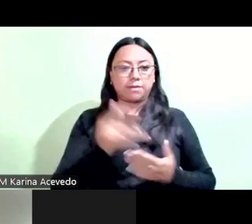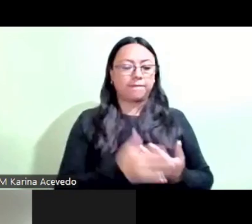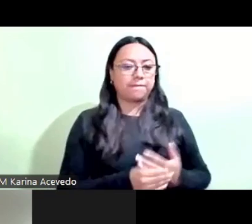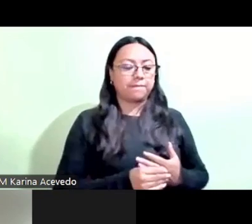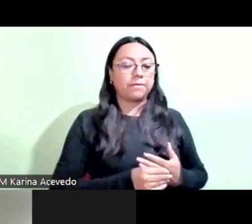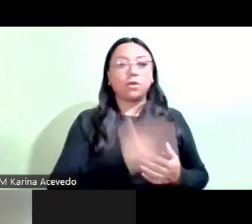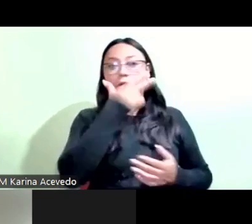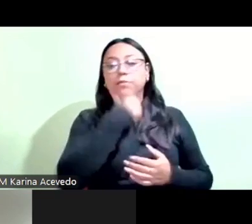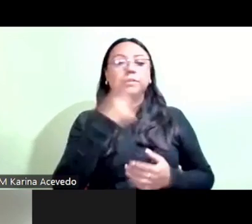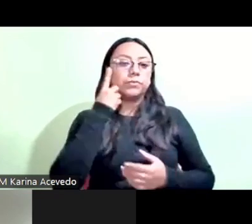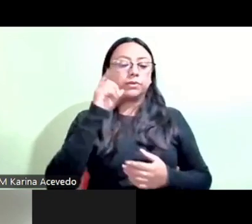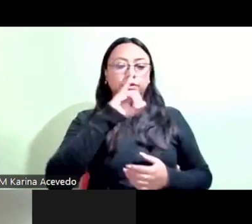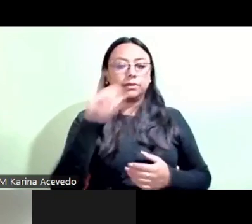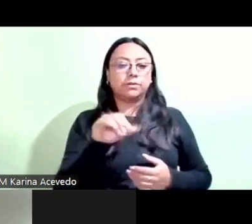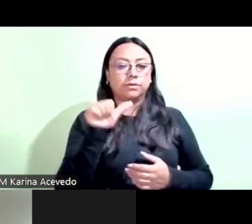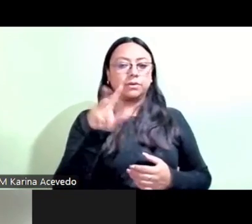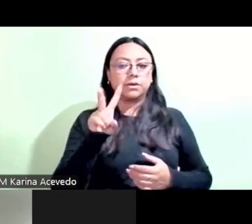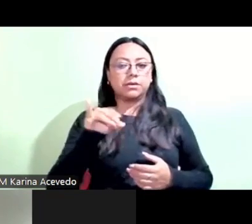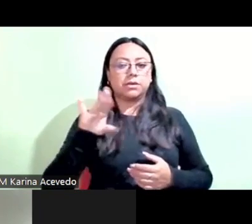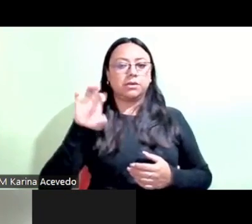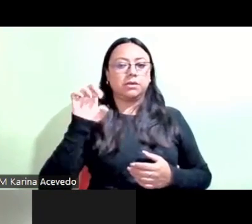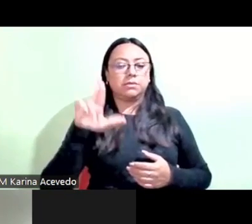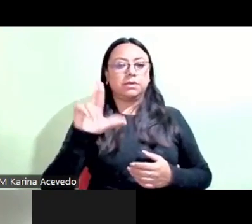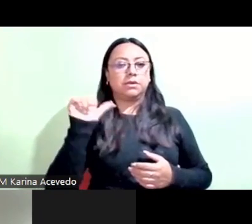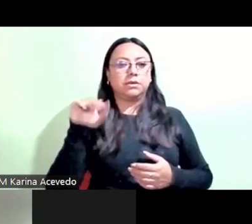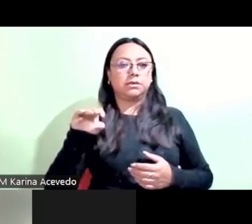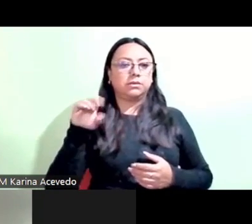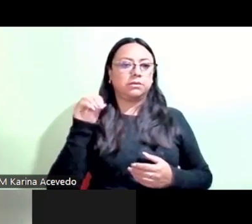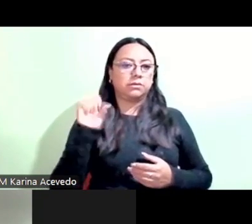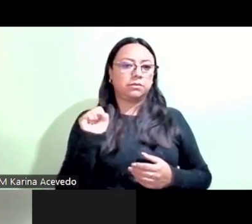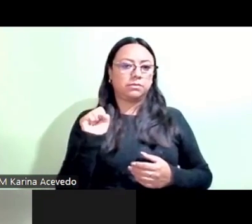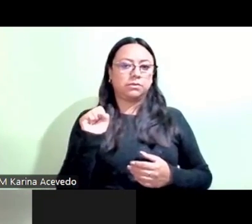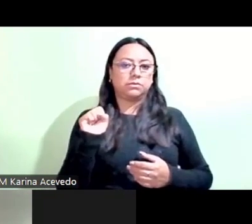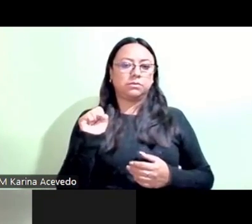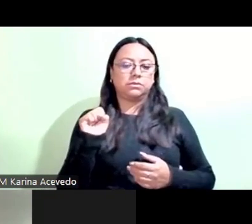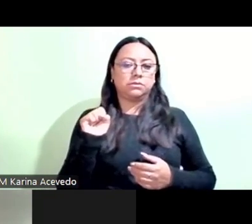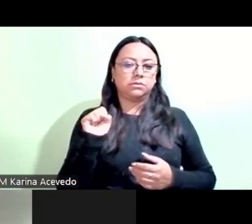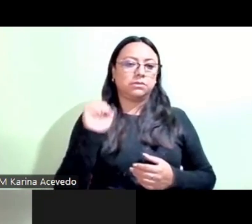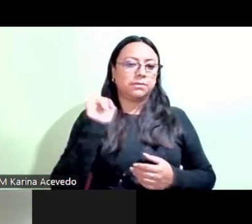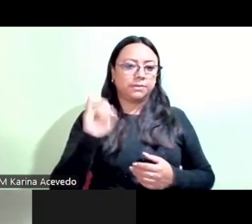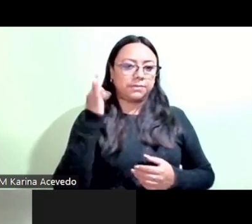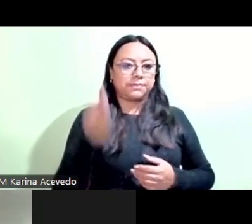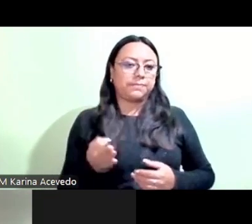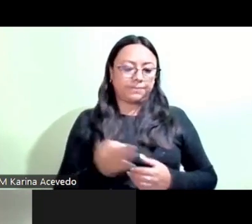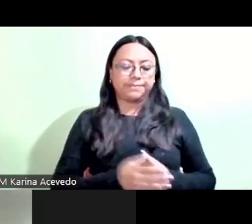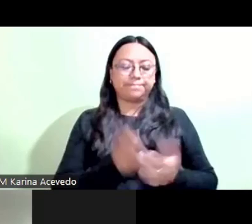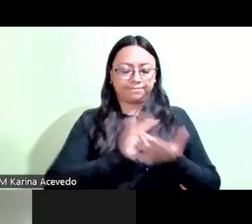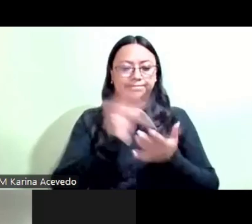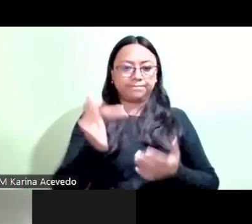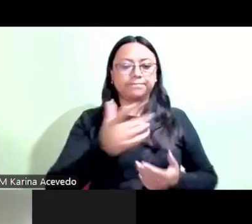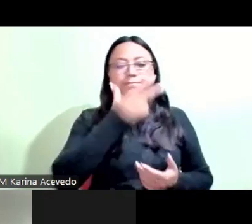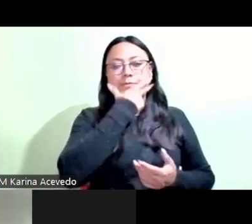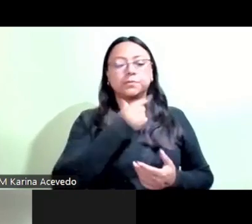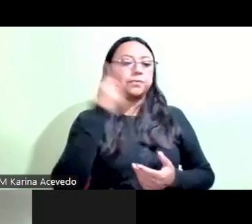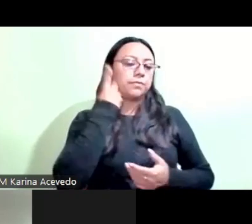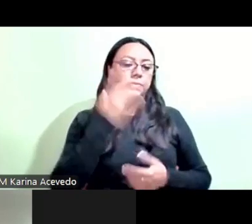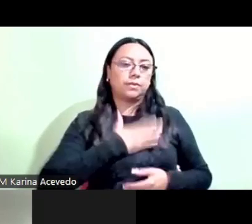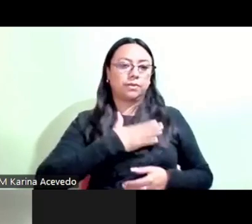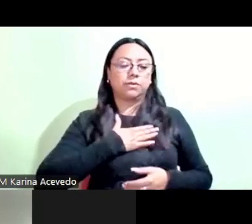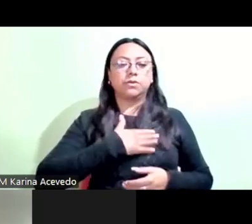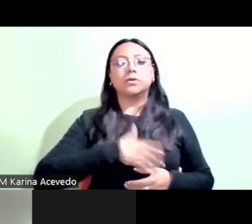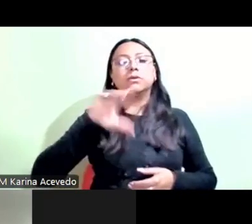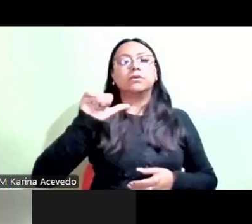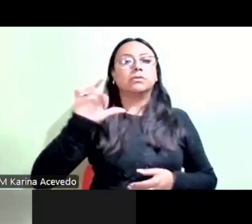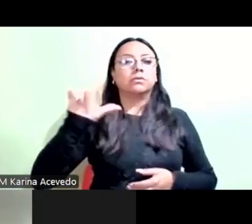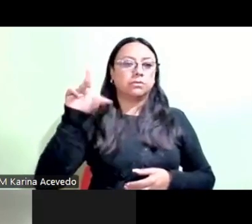Diputado Javier Ramos Franco. Javier Ramos Franco en pro. Gracias, diputado. El de la voz, Carlos Mirón,